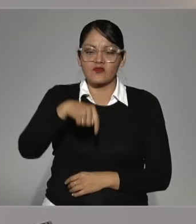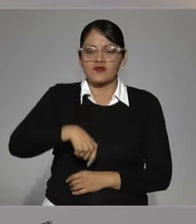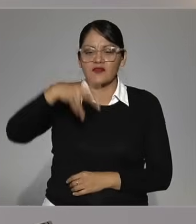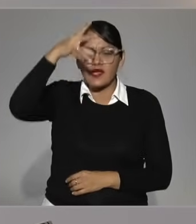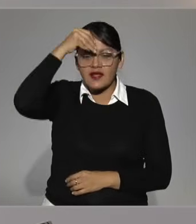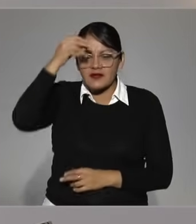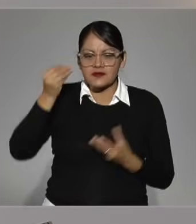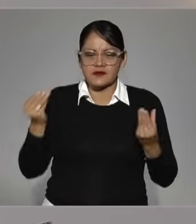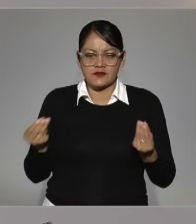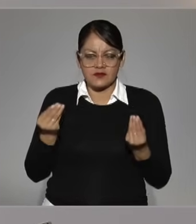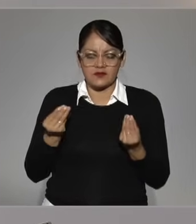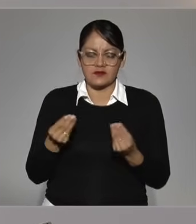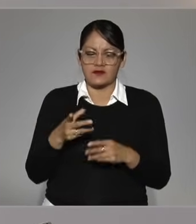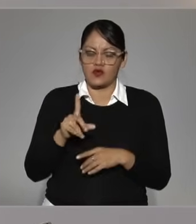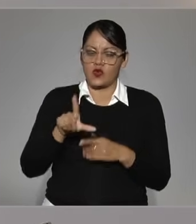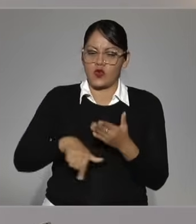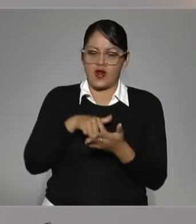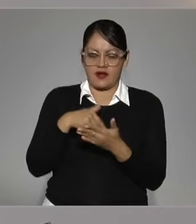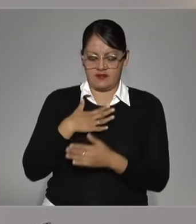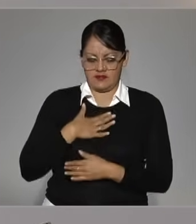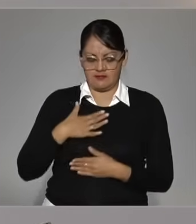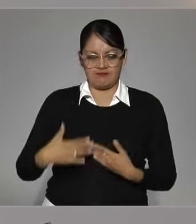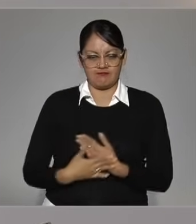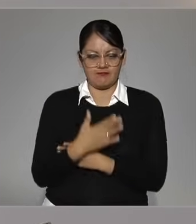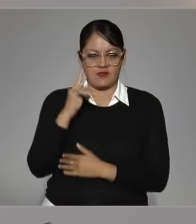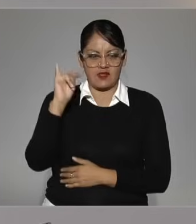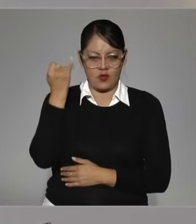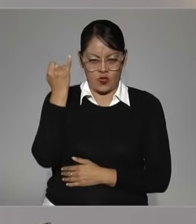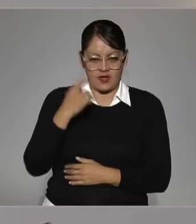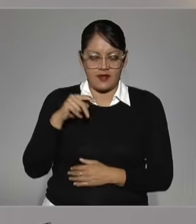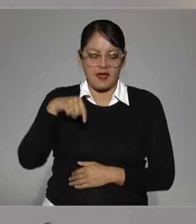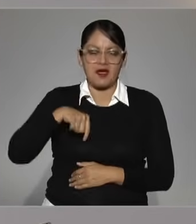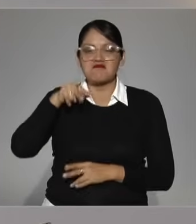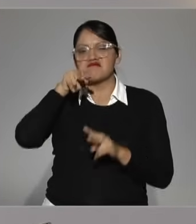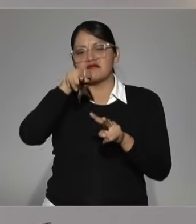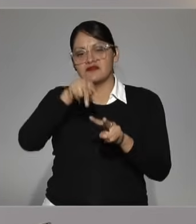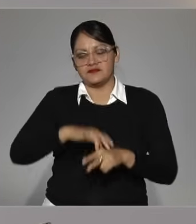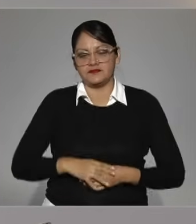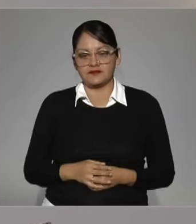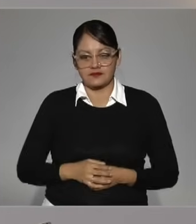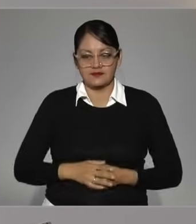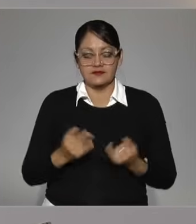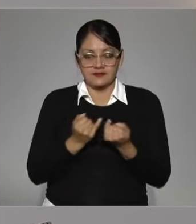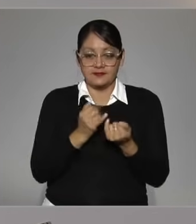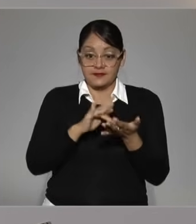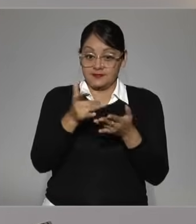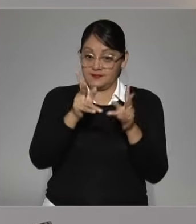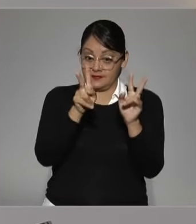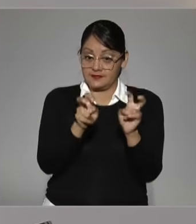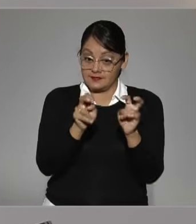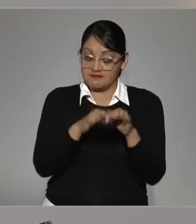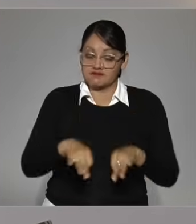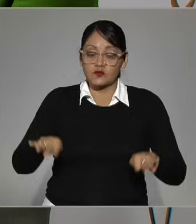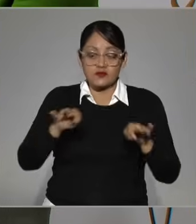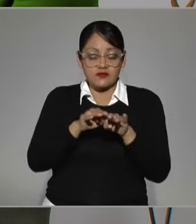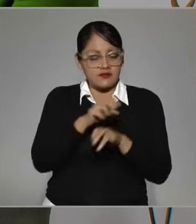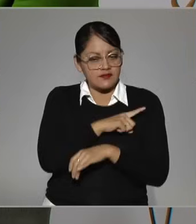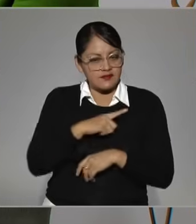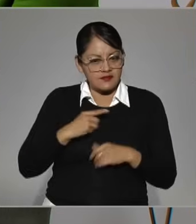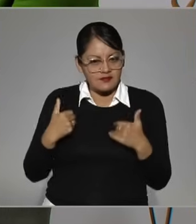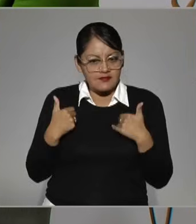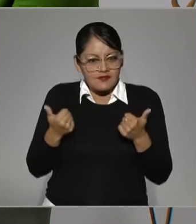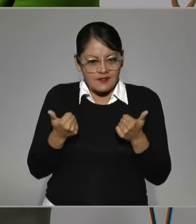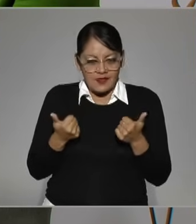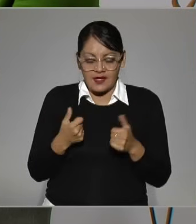aprendiendo mucho desde Tijuana. También nos dicen acá, gracias por el tema, es importante entender